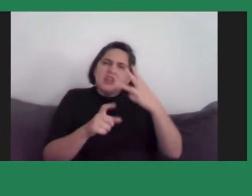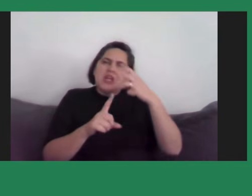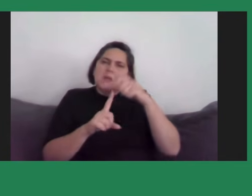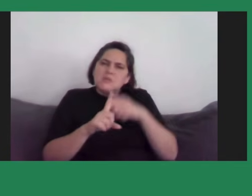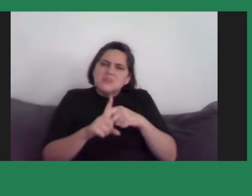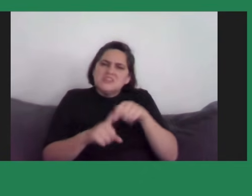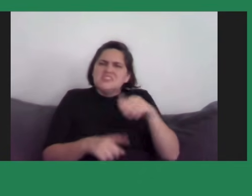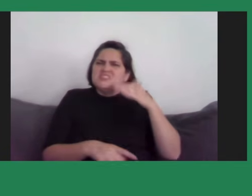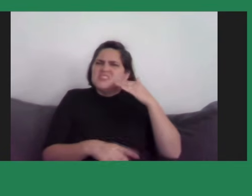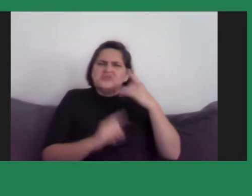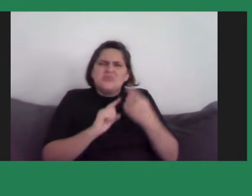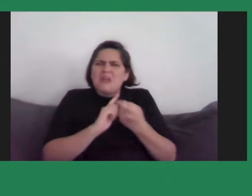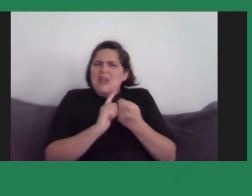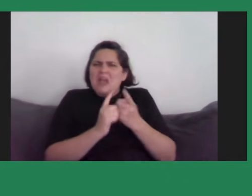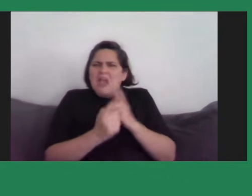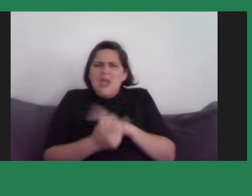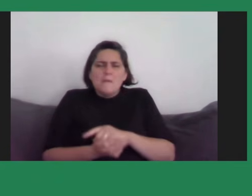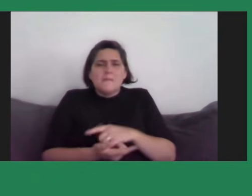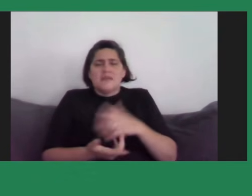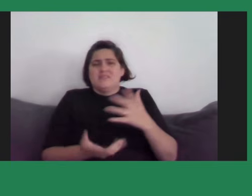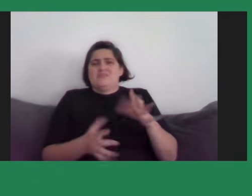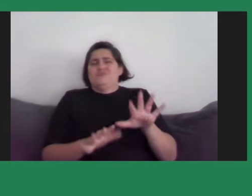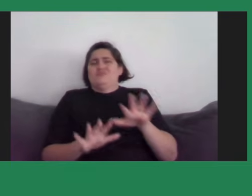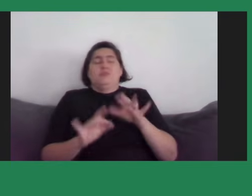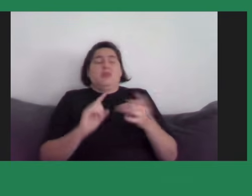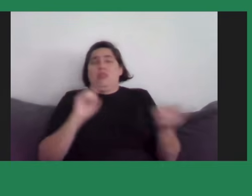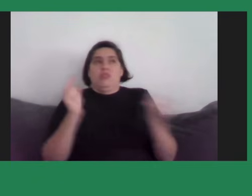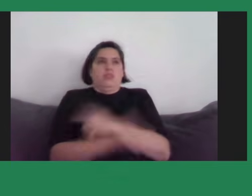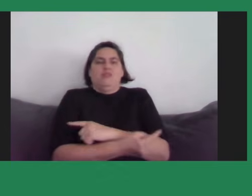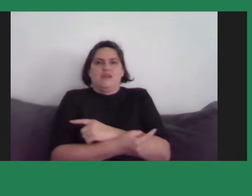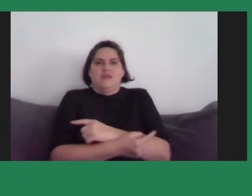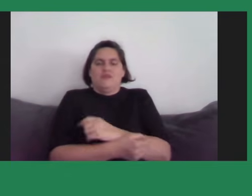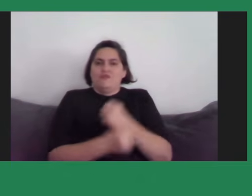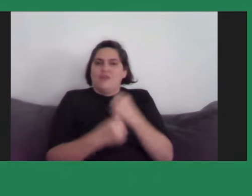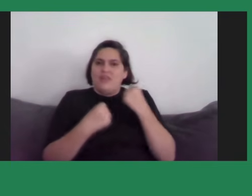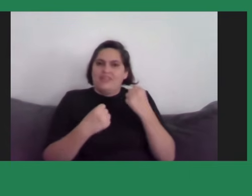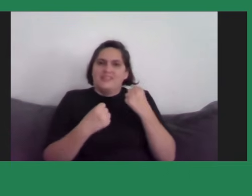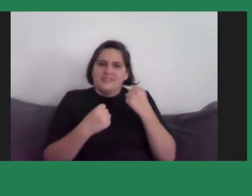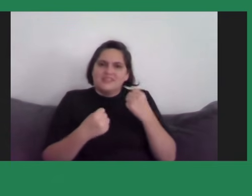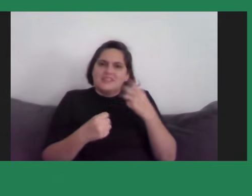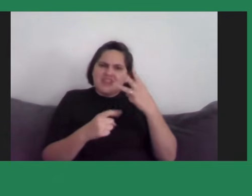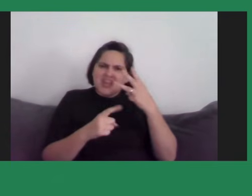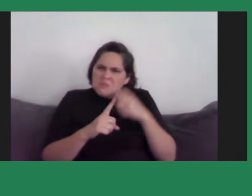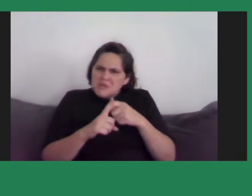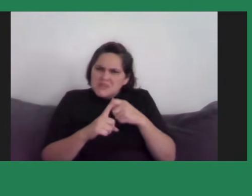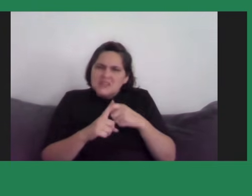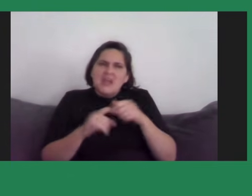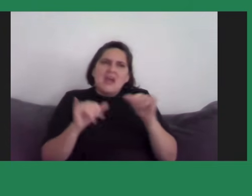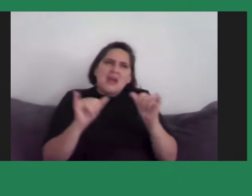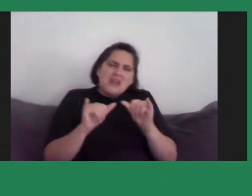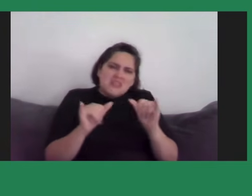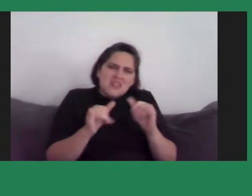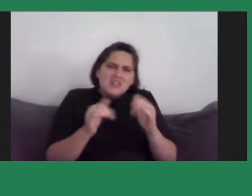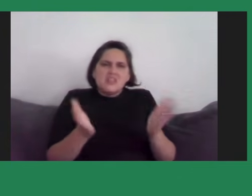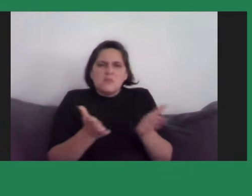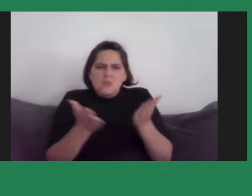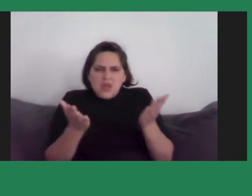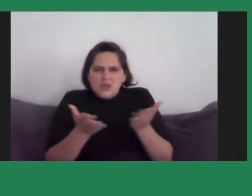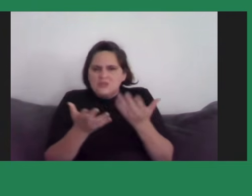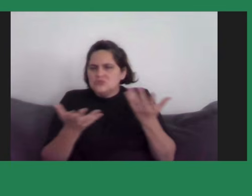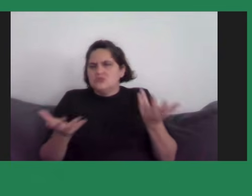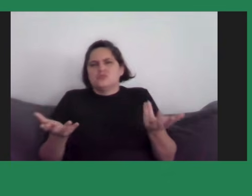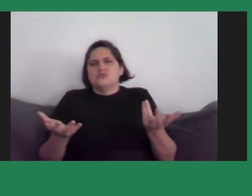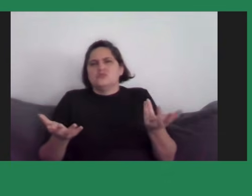cambian impresionantemente en 3 meses, como digo, después de jardín infantil y estimulación temprana. No esperemos a